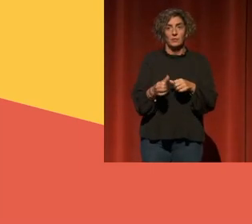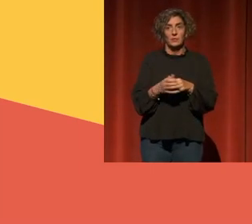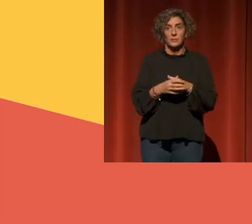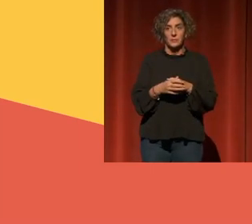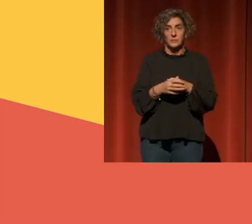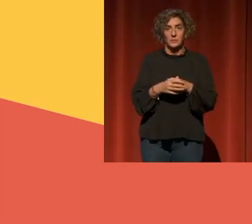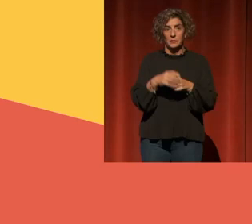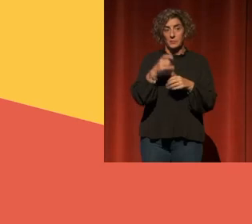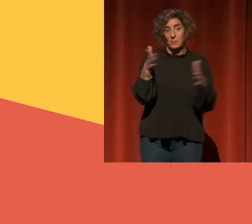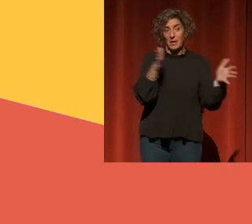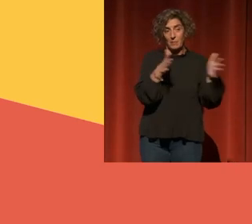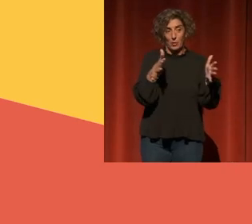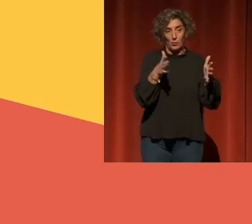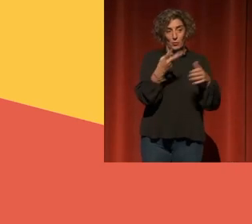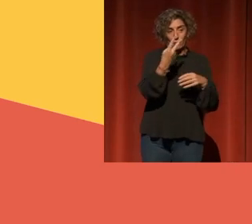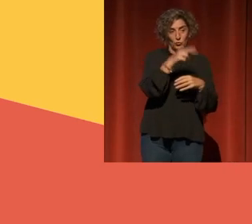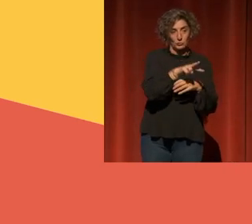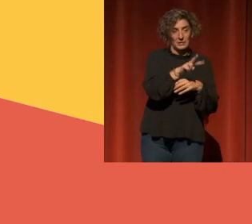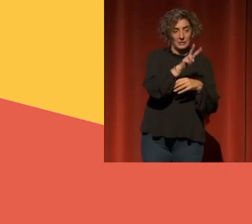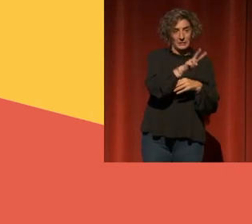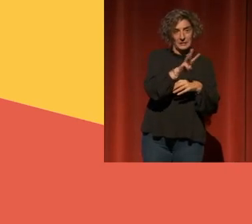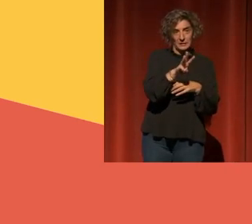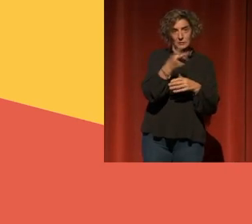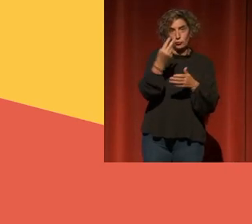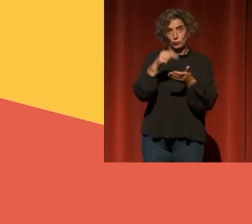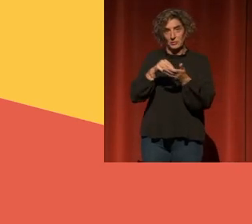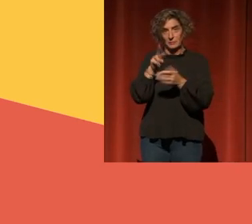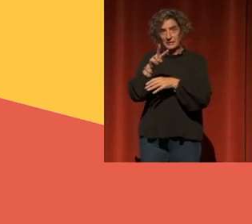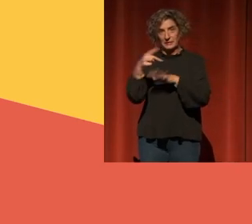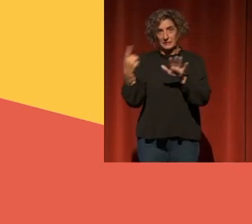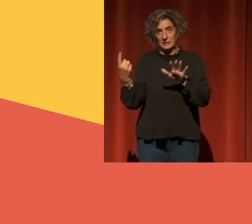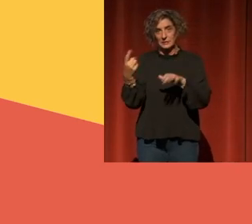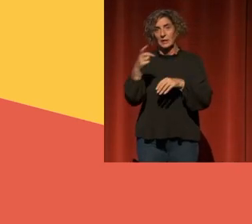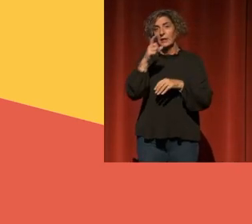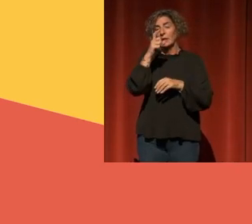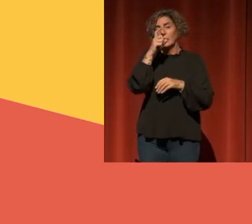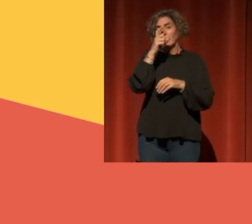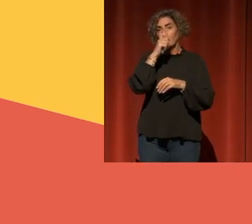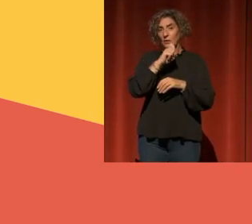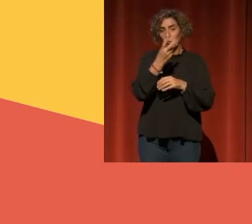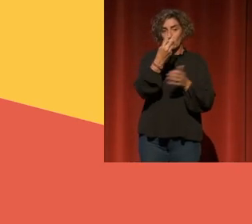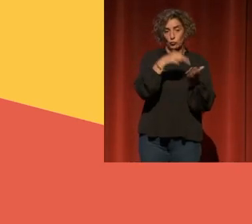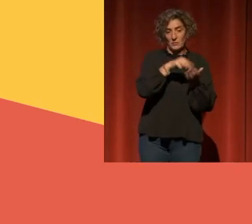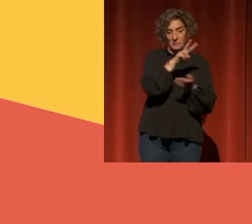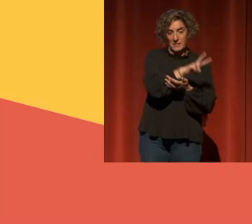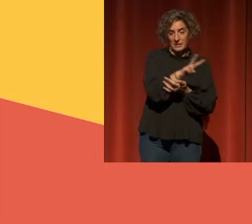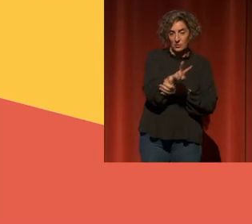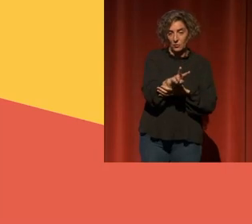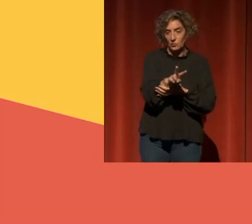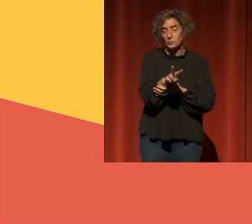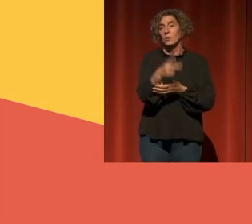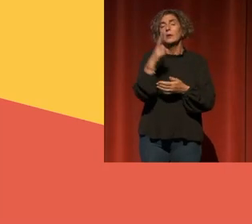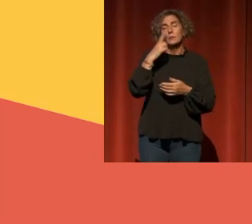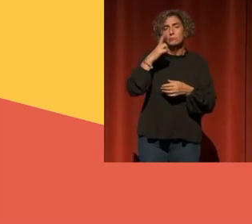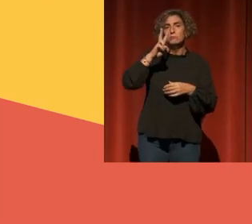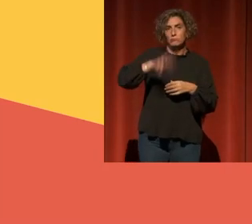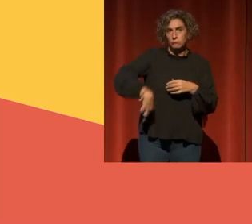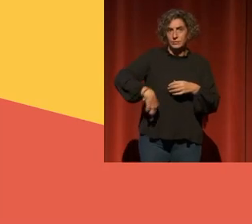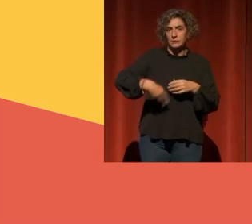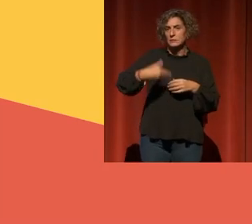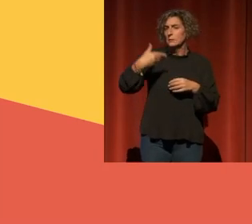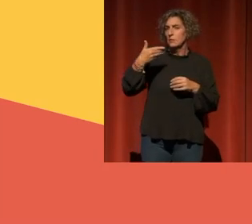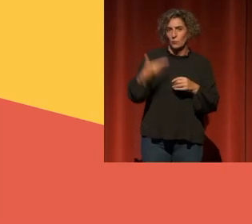periodo 2023-2026 última del año 2022 en la que reconoce la